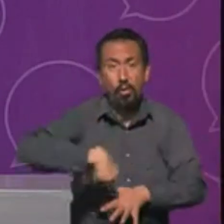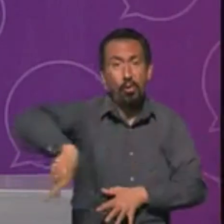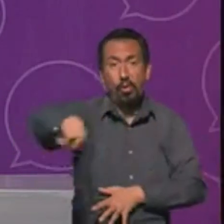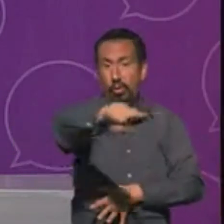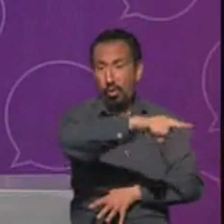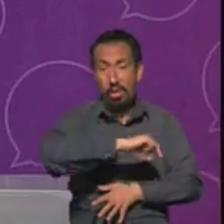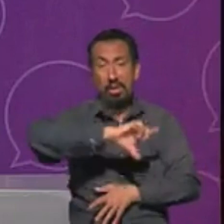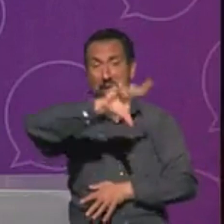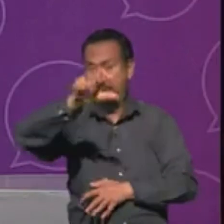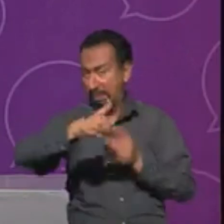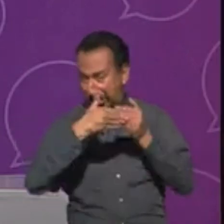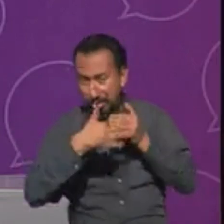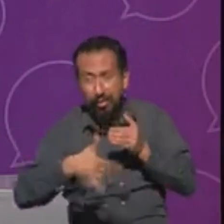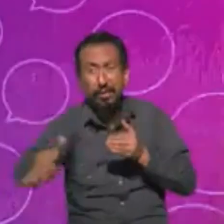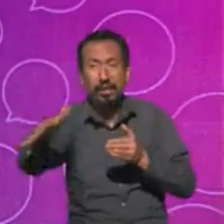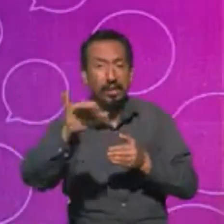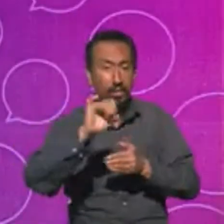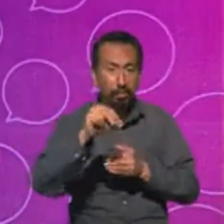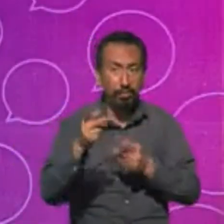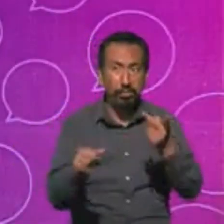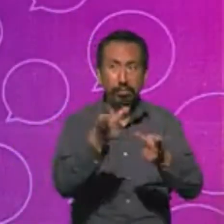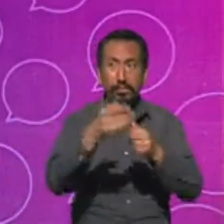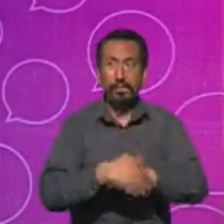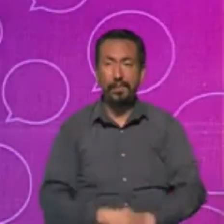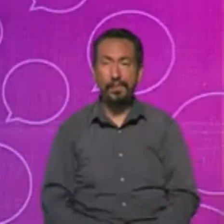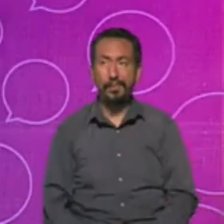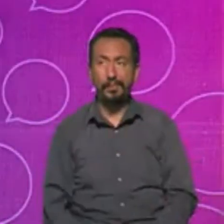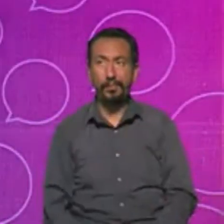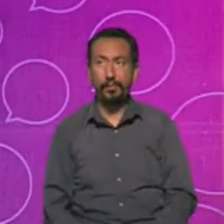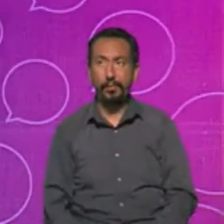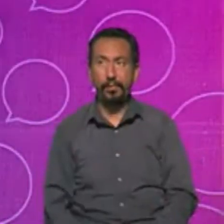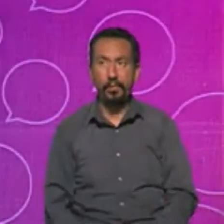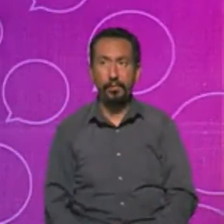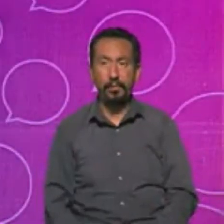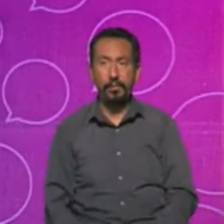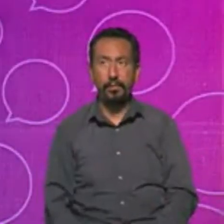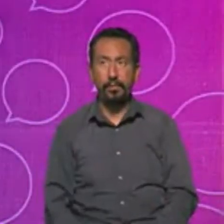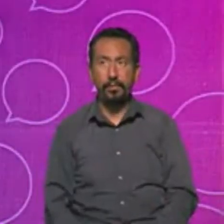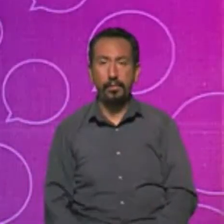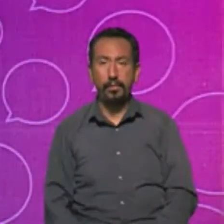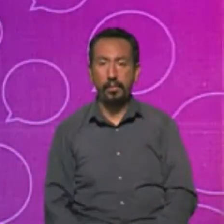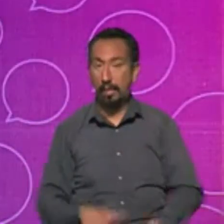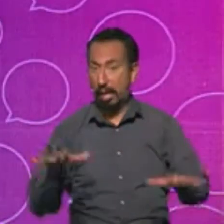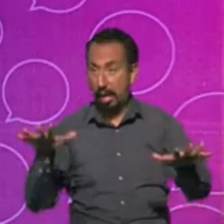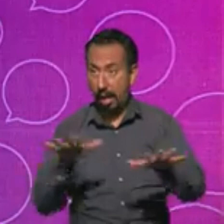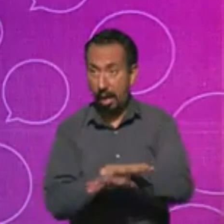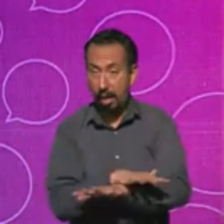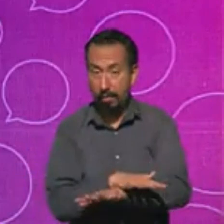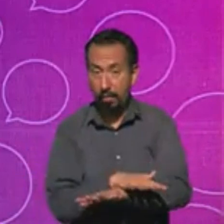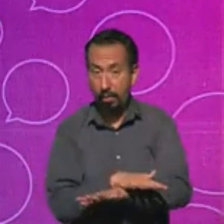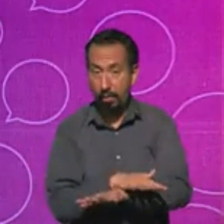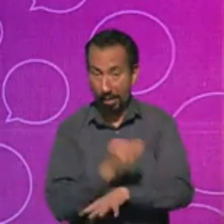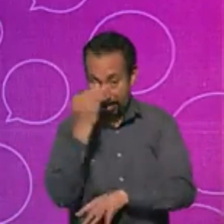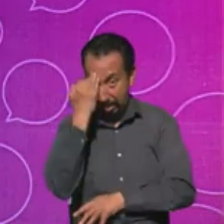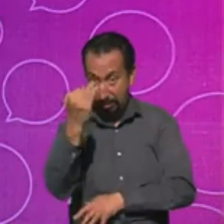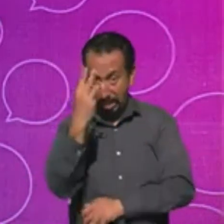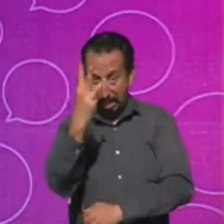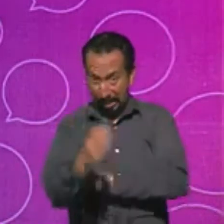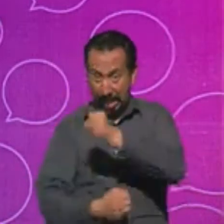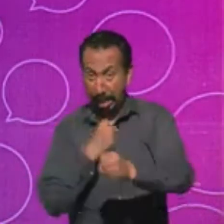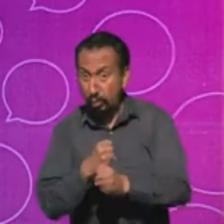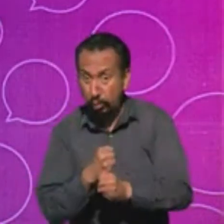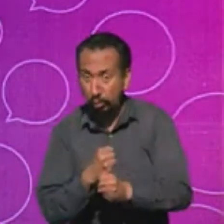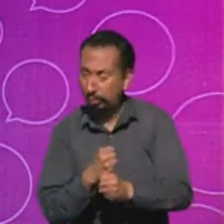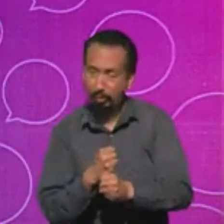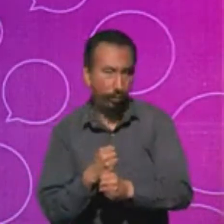periodo adelante por favor el cambio no se va a hacer en TR años y no lo va a lograr hacer una